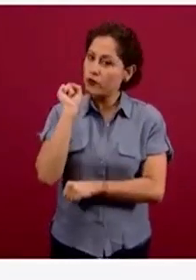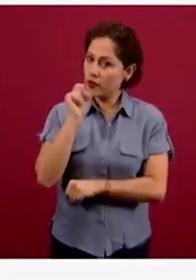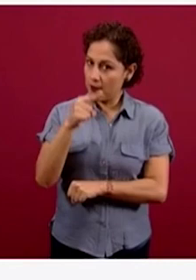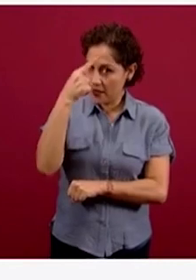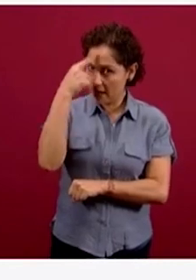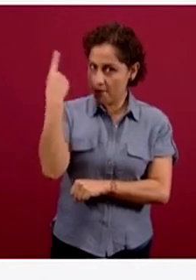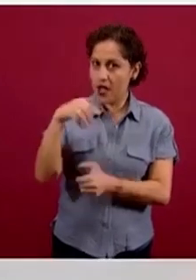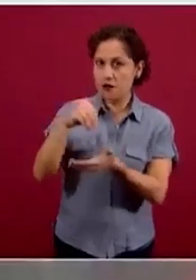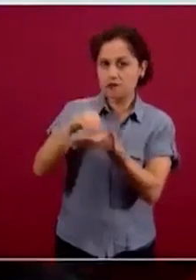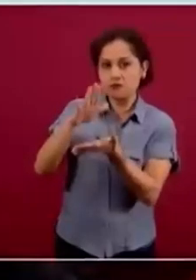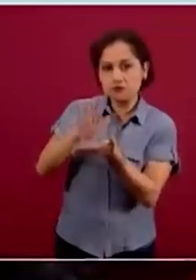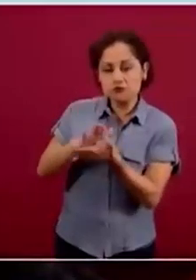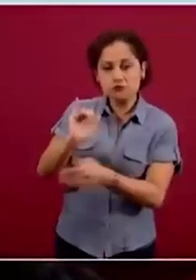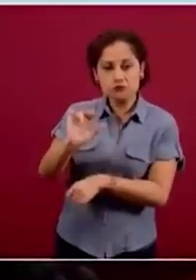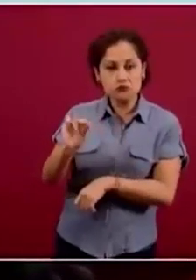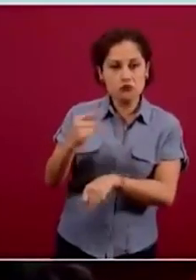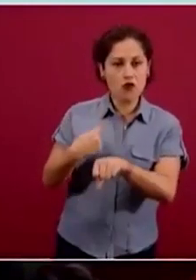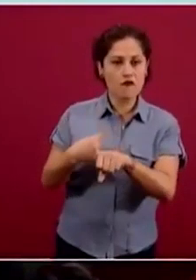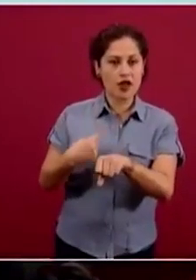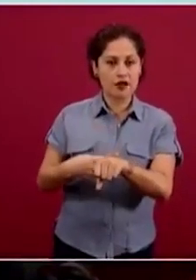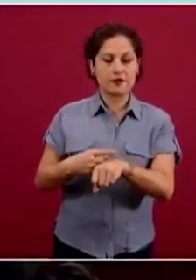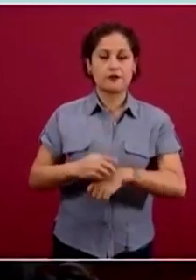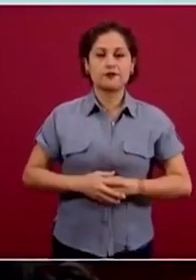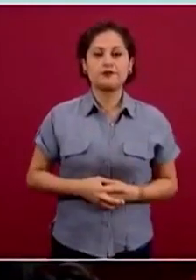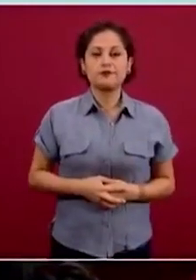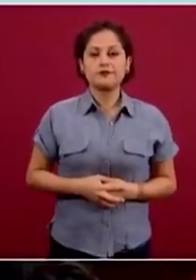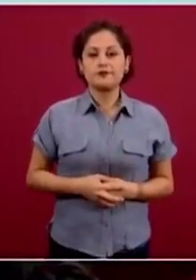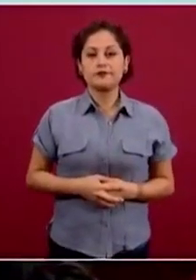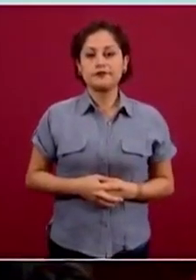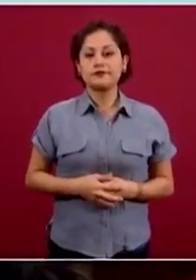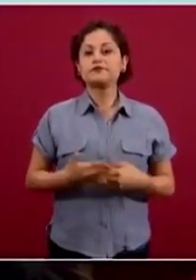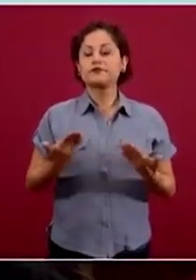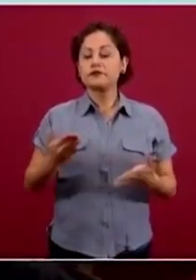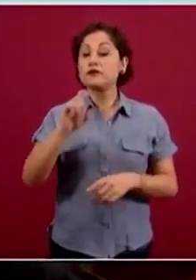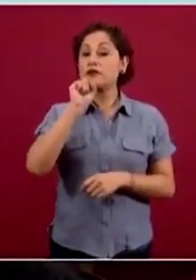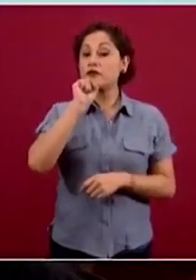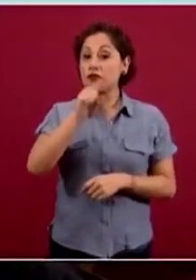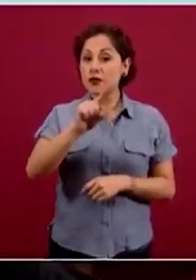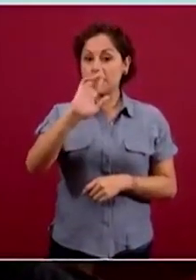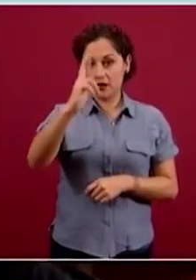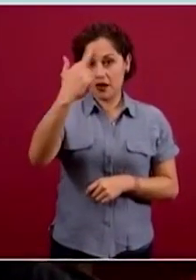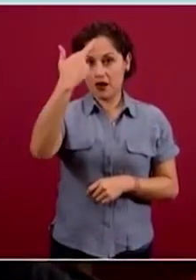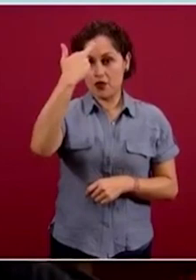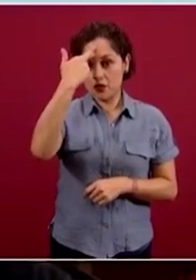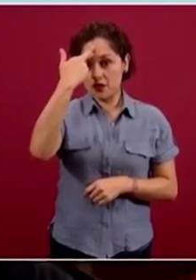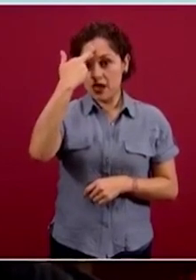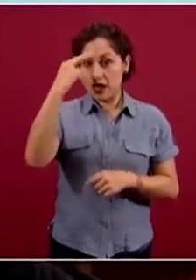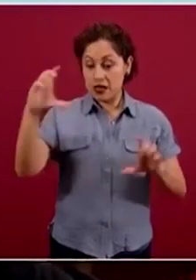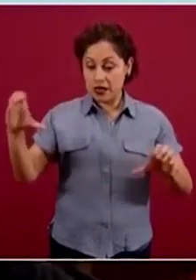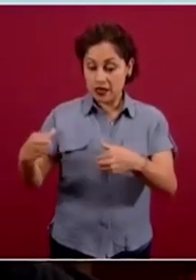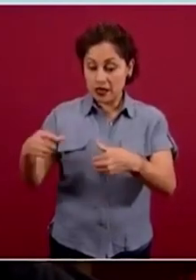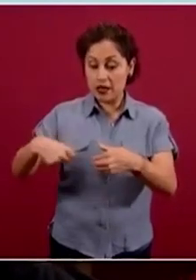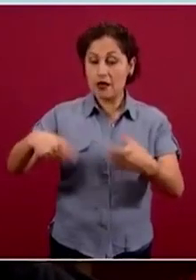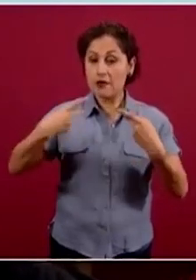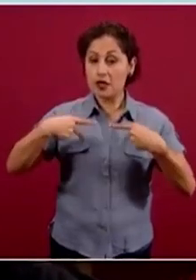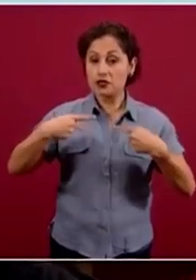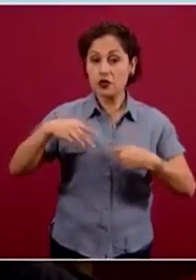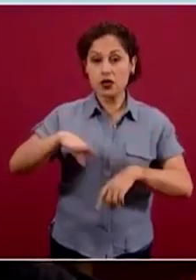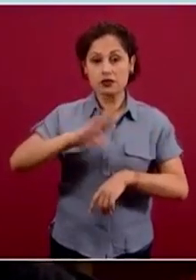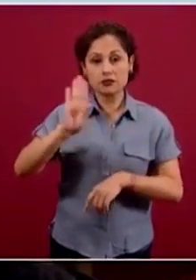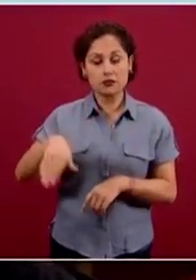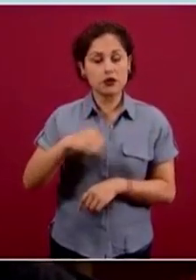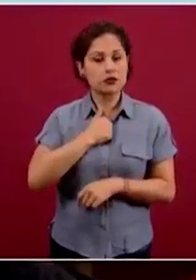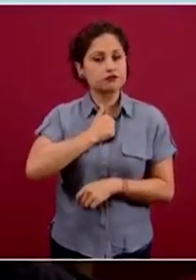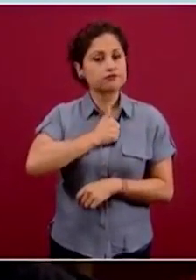confirmadas y recordarles que un pequeño número de personas que han perdido la vida desafortunadamente esto